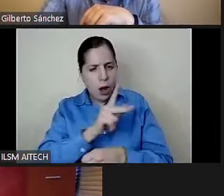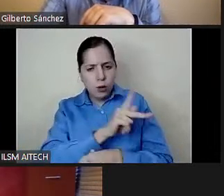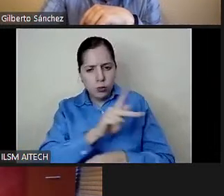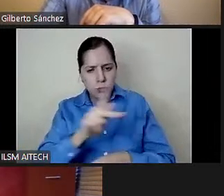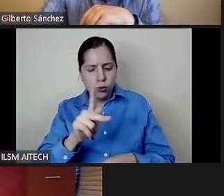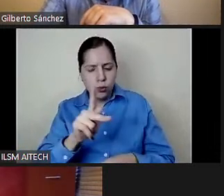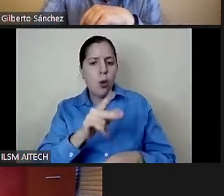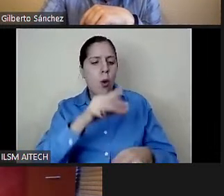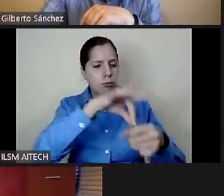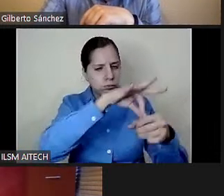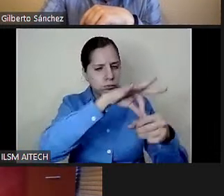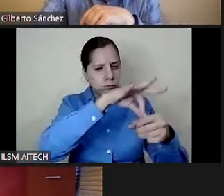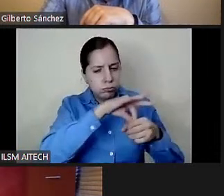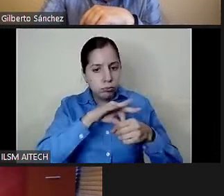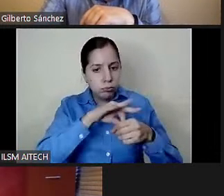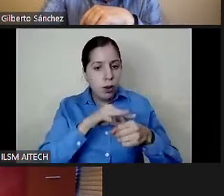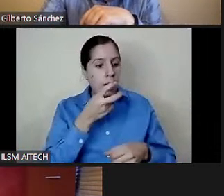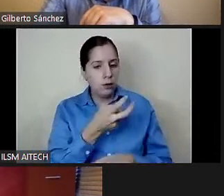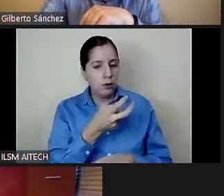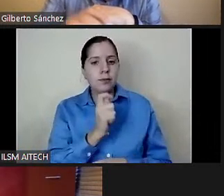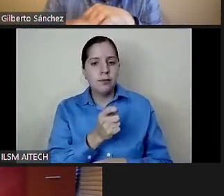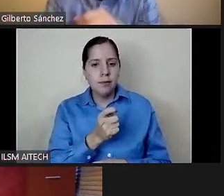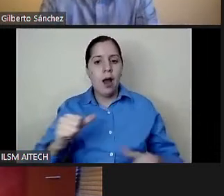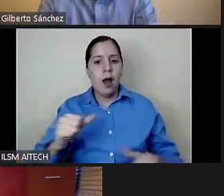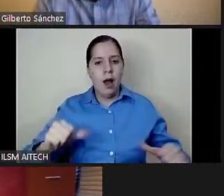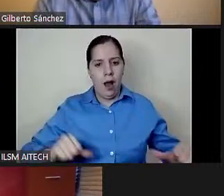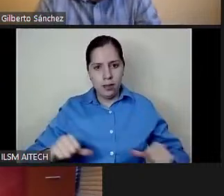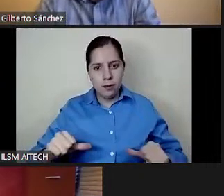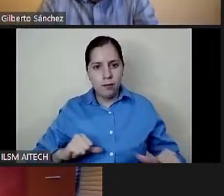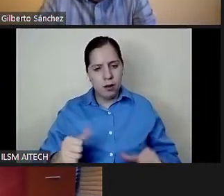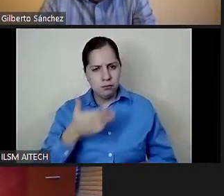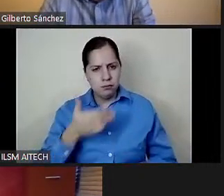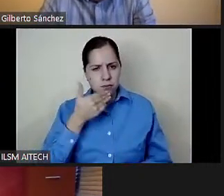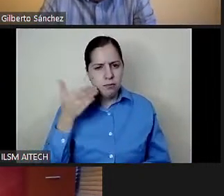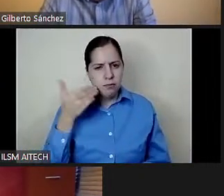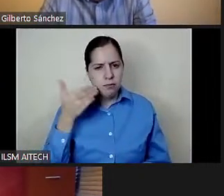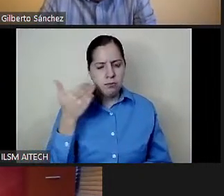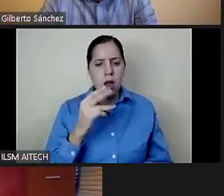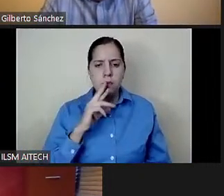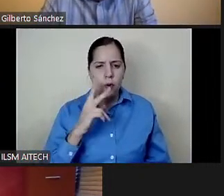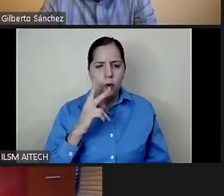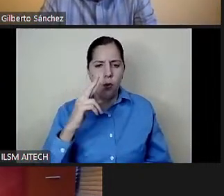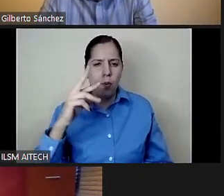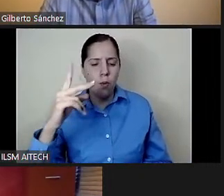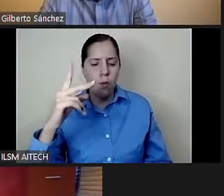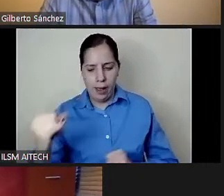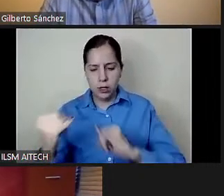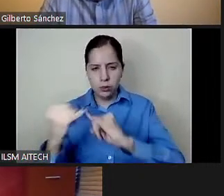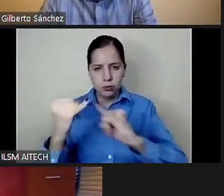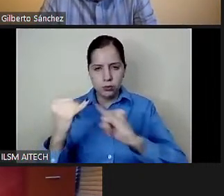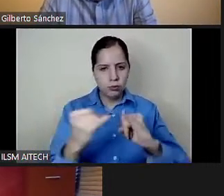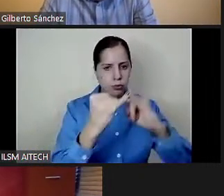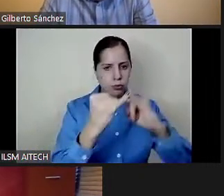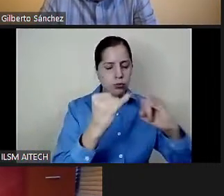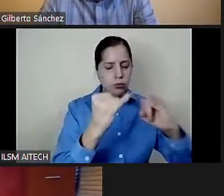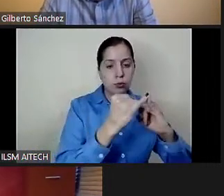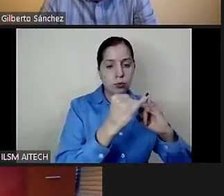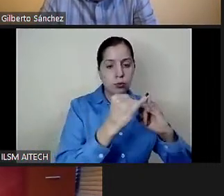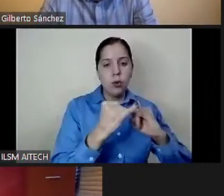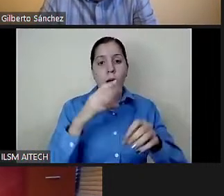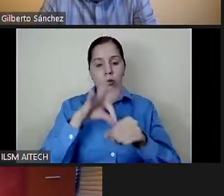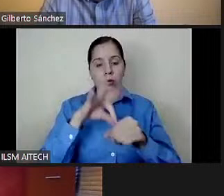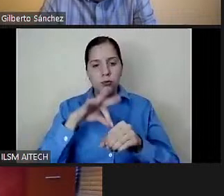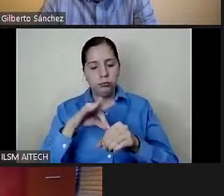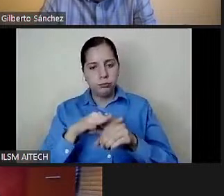certeza de nuestras actividades, a la mejora continua de las instituciones electorales, y pues también es parte de